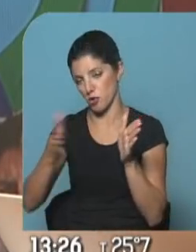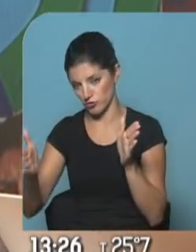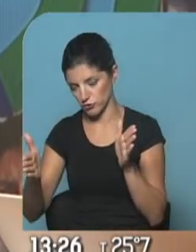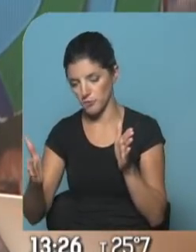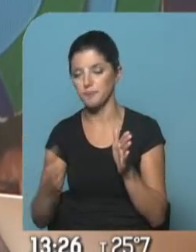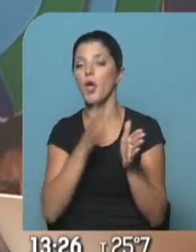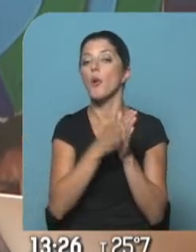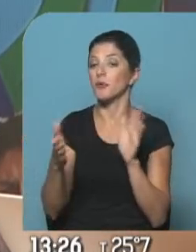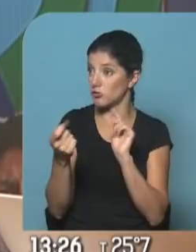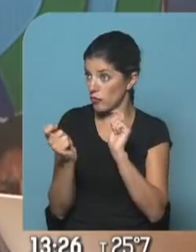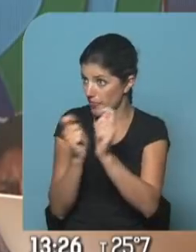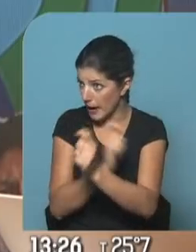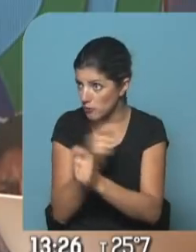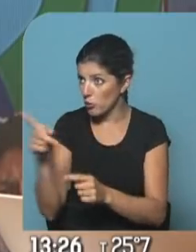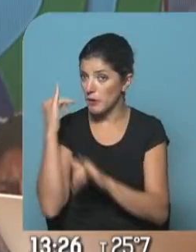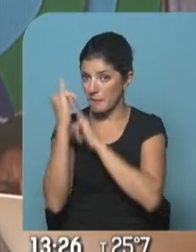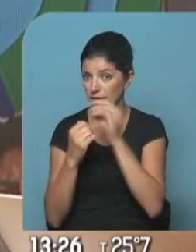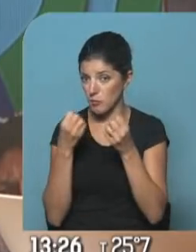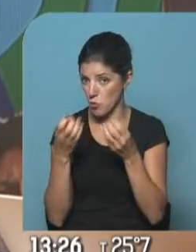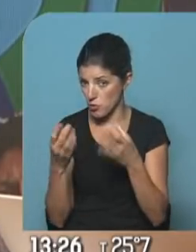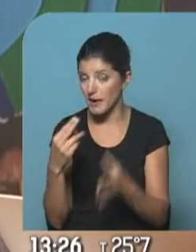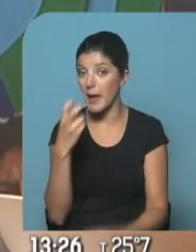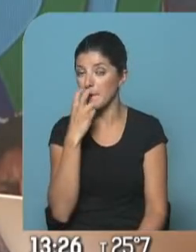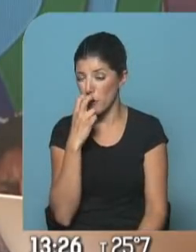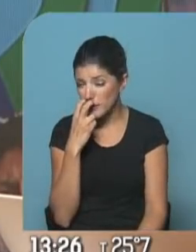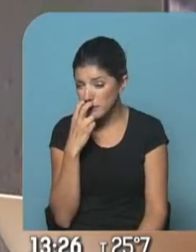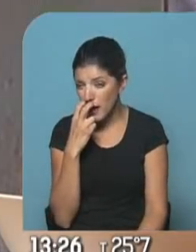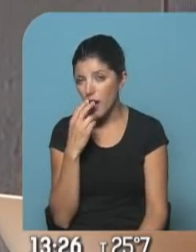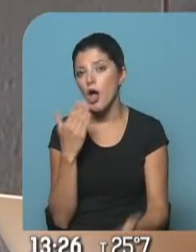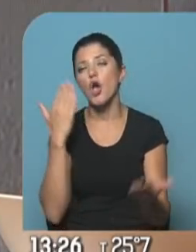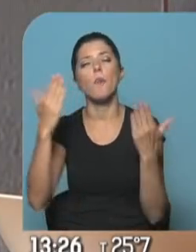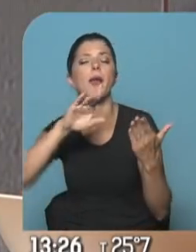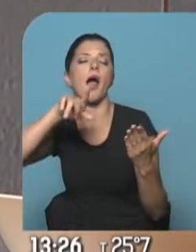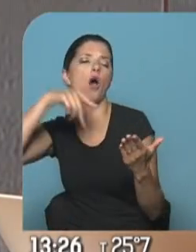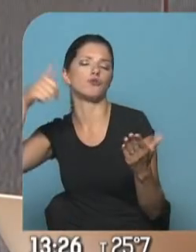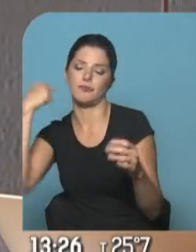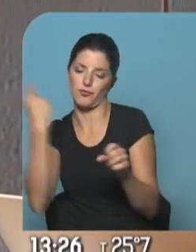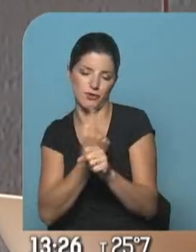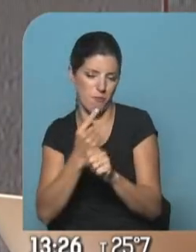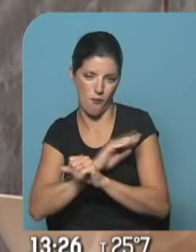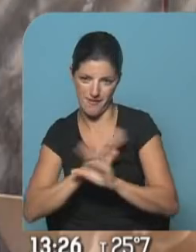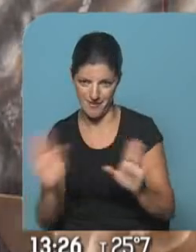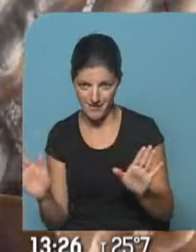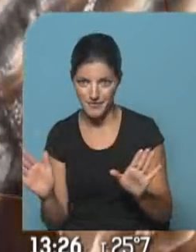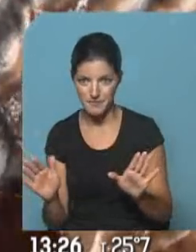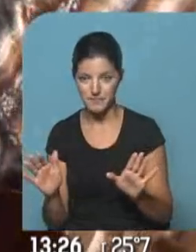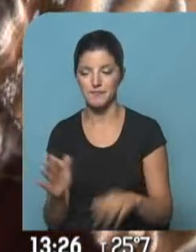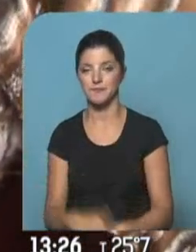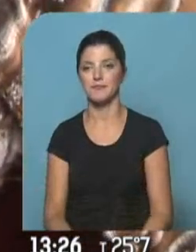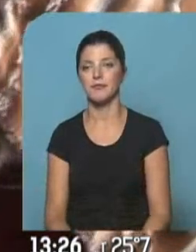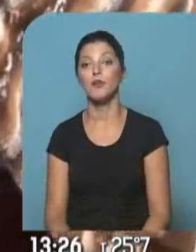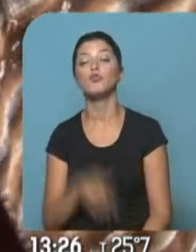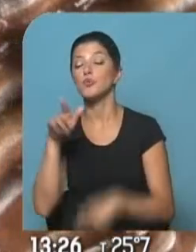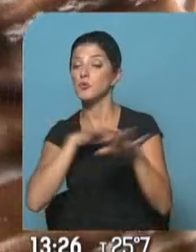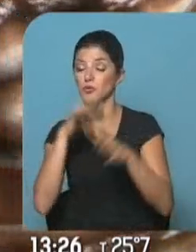vos lo describías bien, de Bolivia, es incomparablemente superior a cualquier otro de los procesos que se vieron en la región. Tiene una situación económica